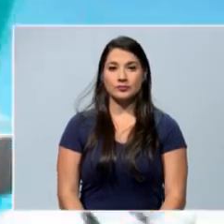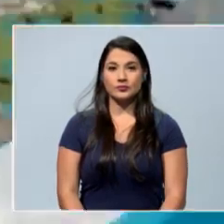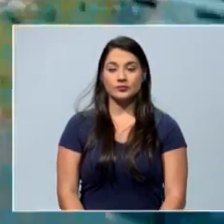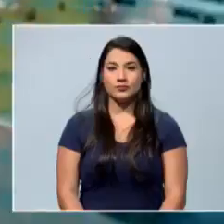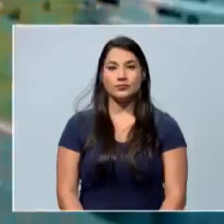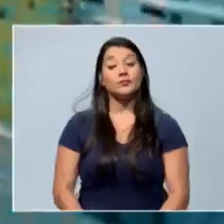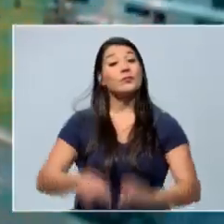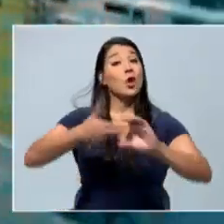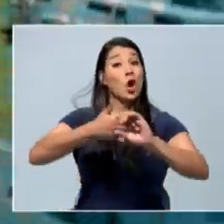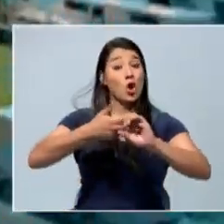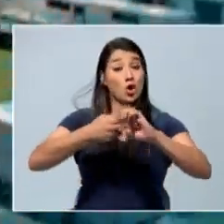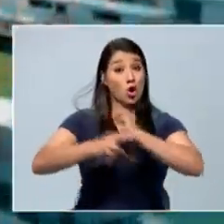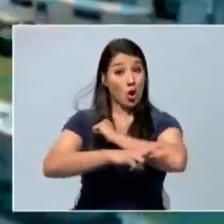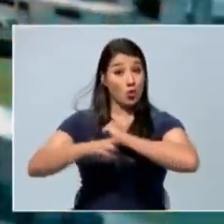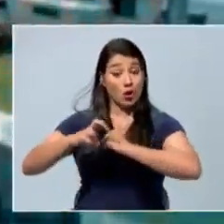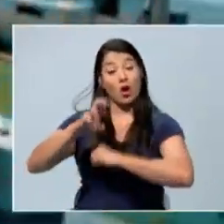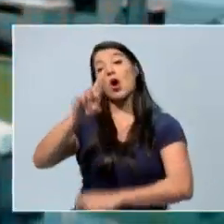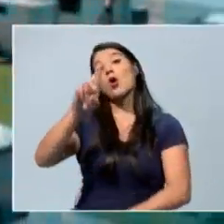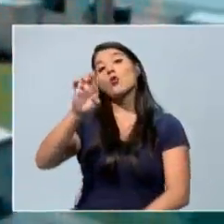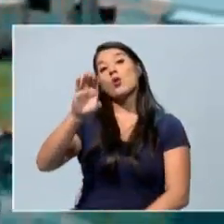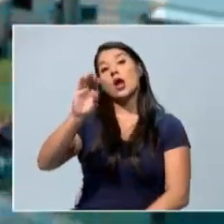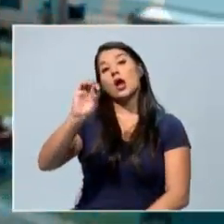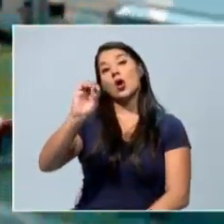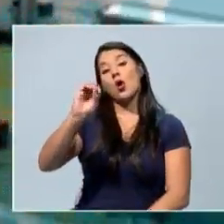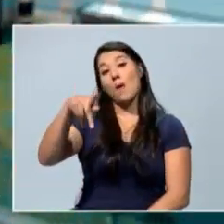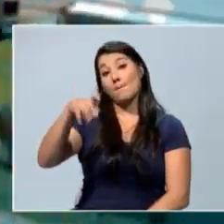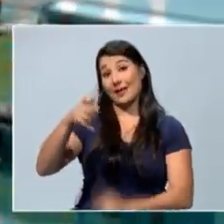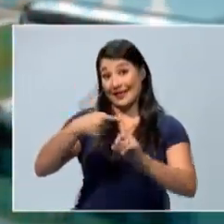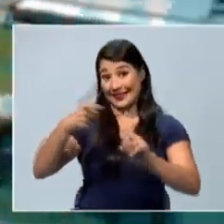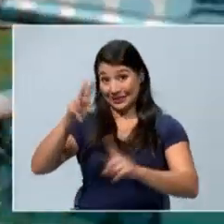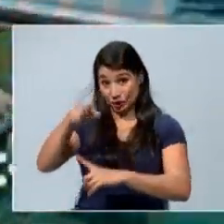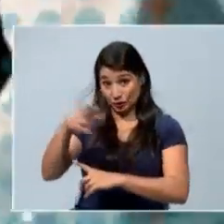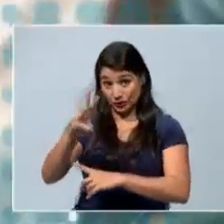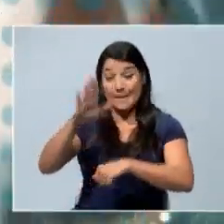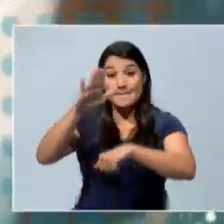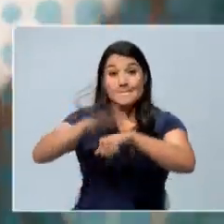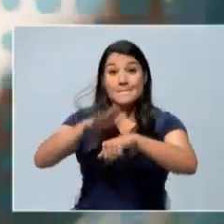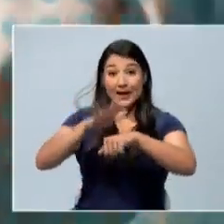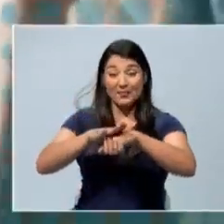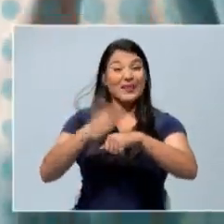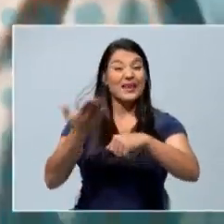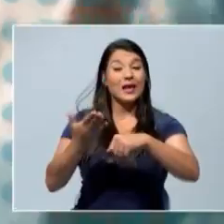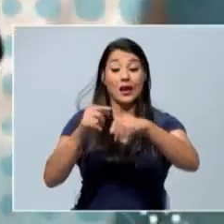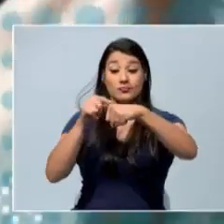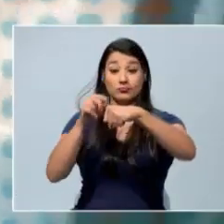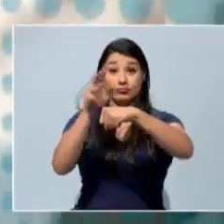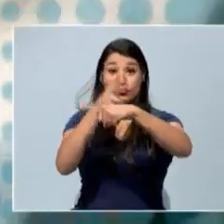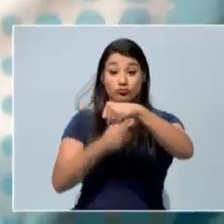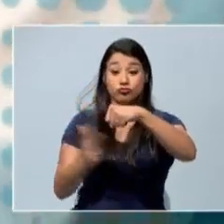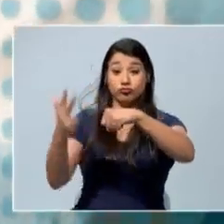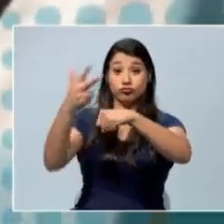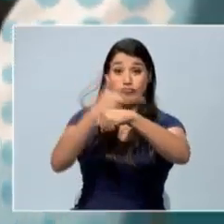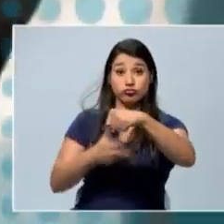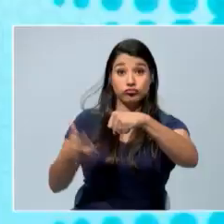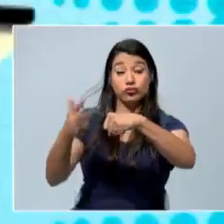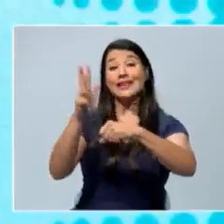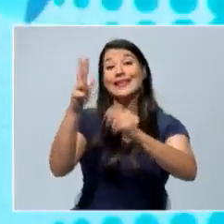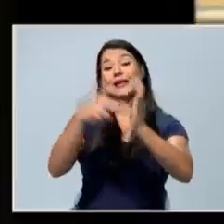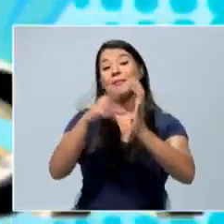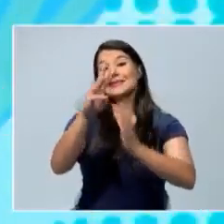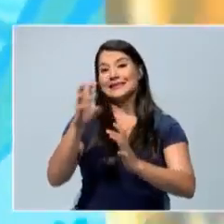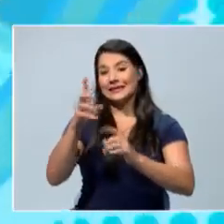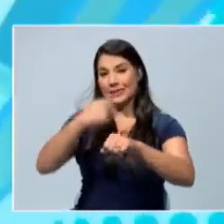El combustible que le han robado a Recope desde el 2016 permitiría darle 3.600 vueltas al mundo en carro.